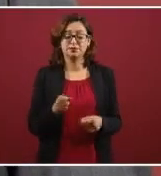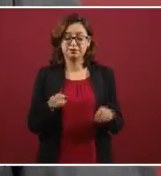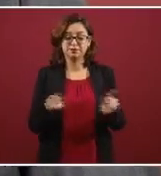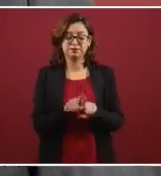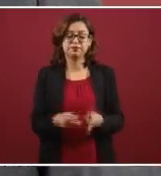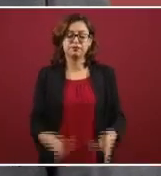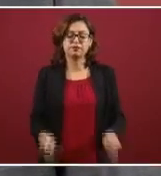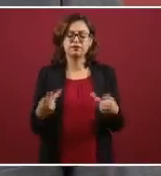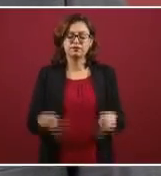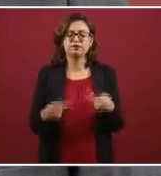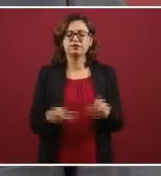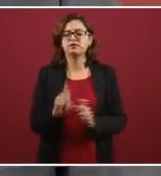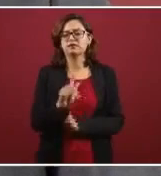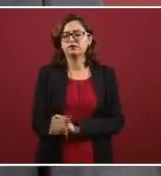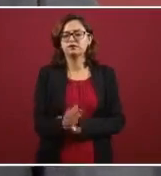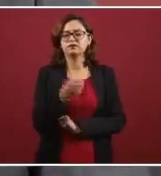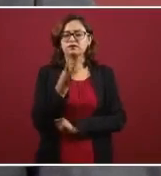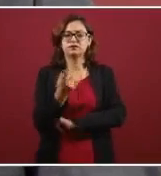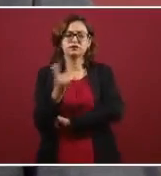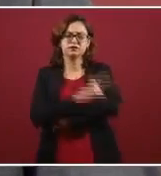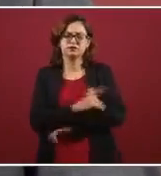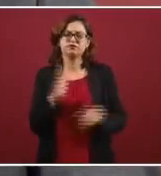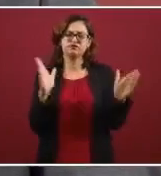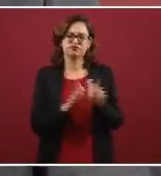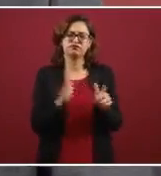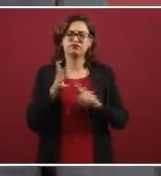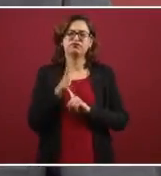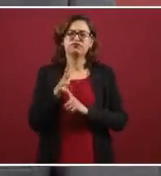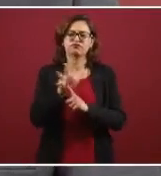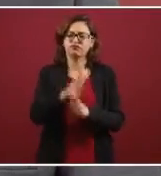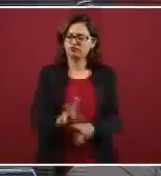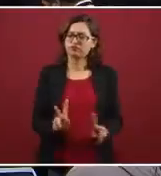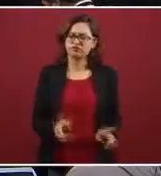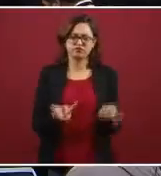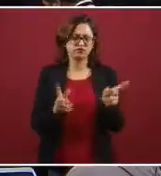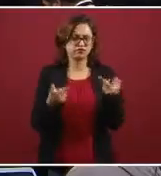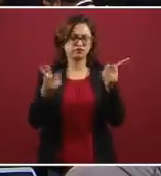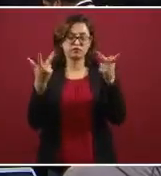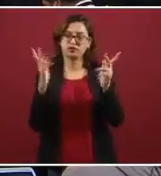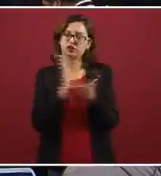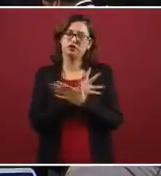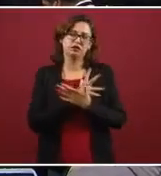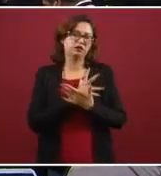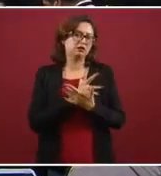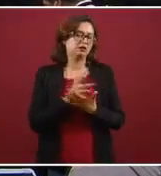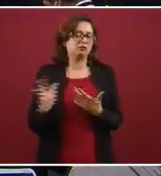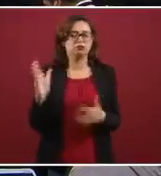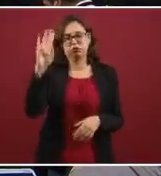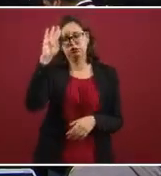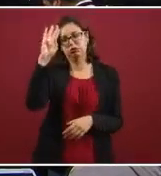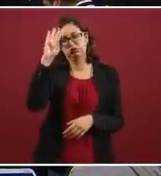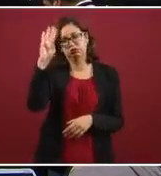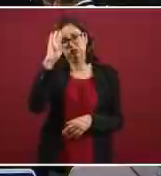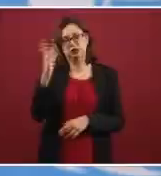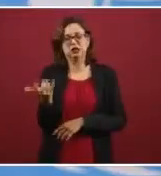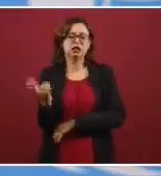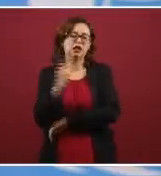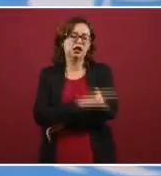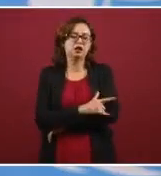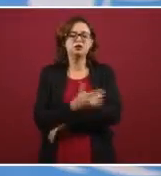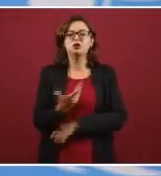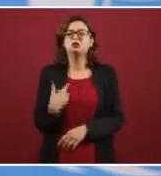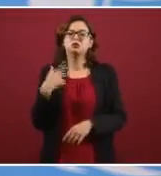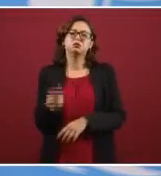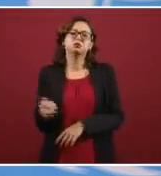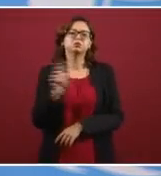73 aviones y helicópteros, porque se había llegado al extremo de utilizar los aviones para ir de